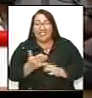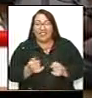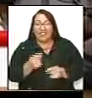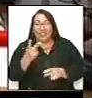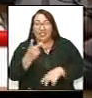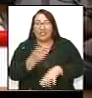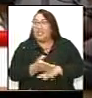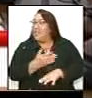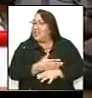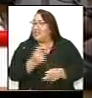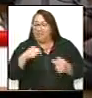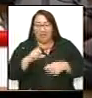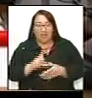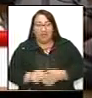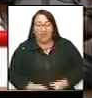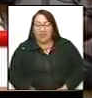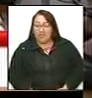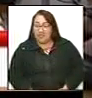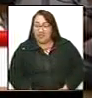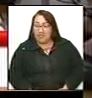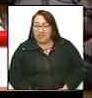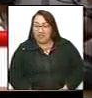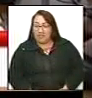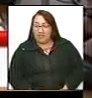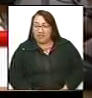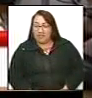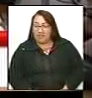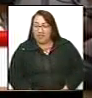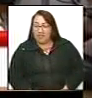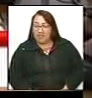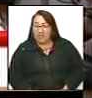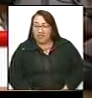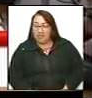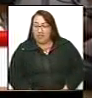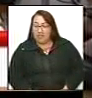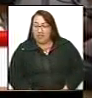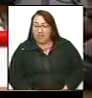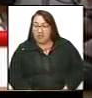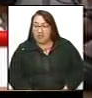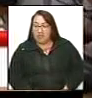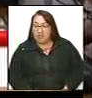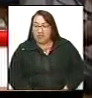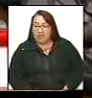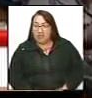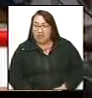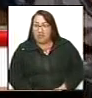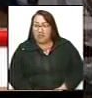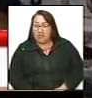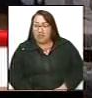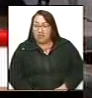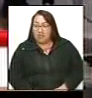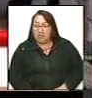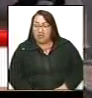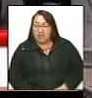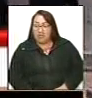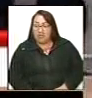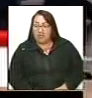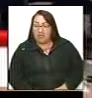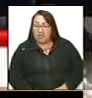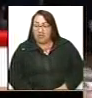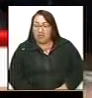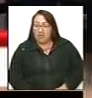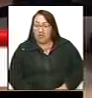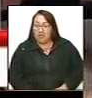son dos horas antes venía del auto público sobre todo pero bueno este entiendo que es lo que nos